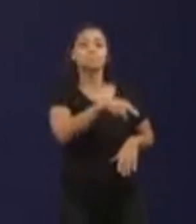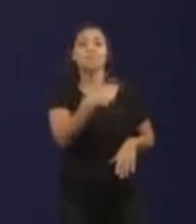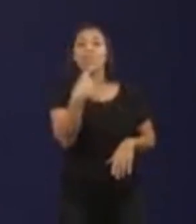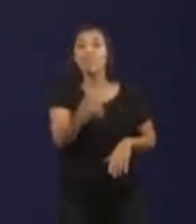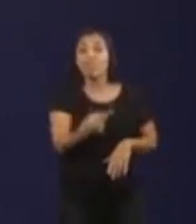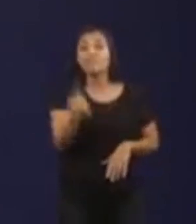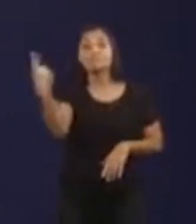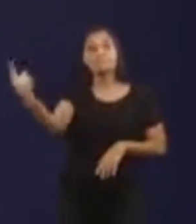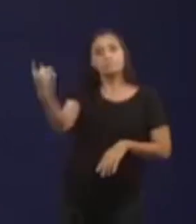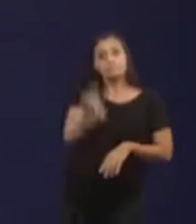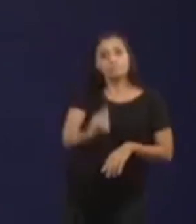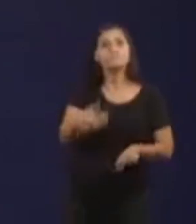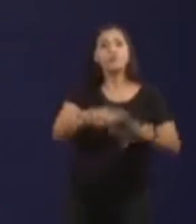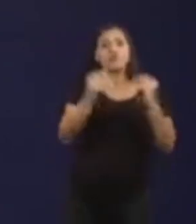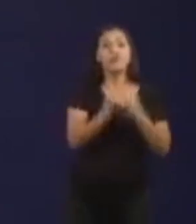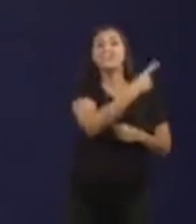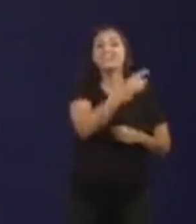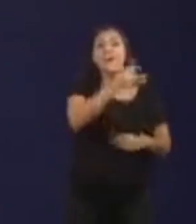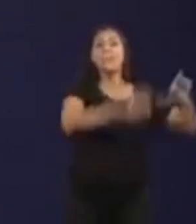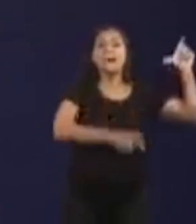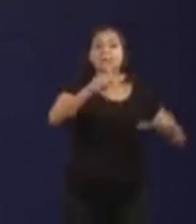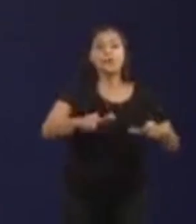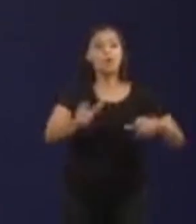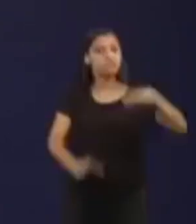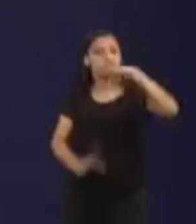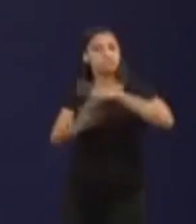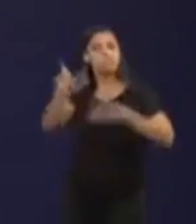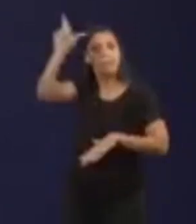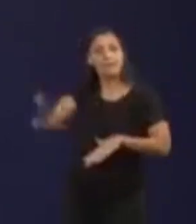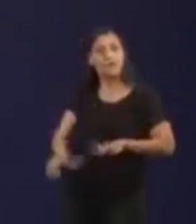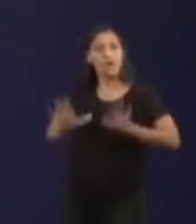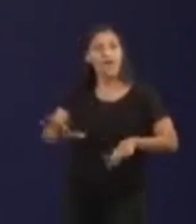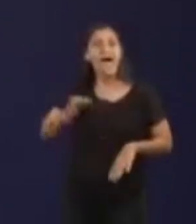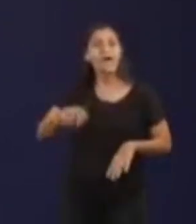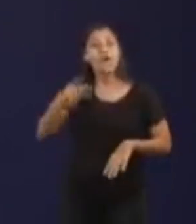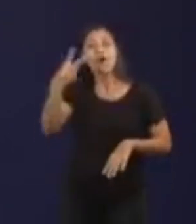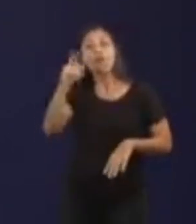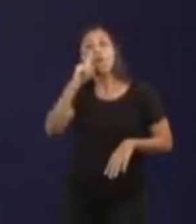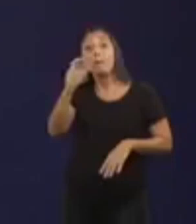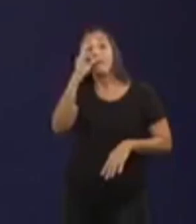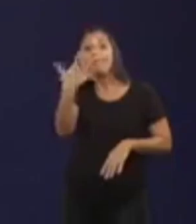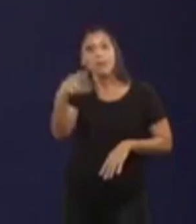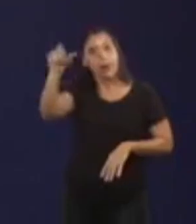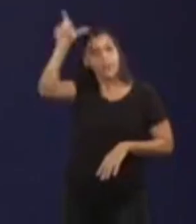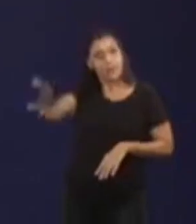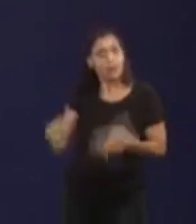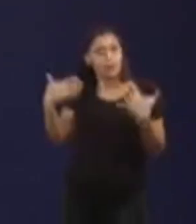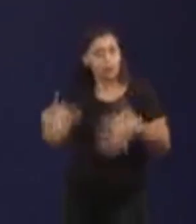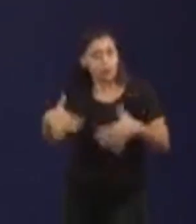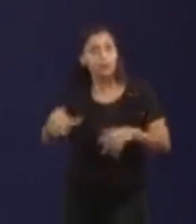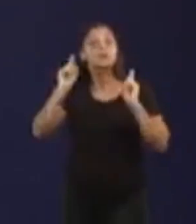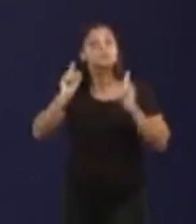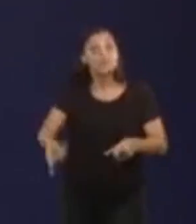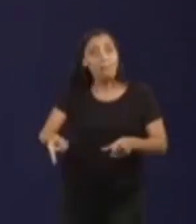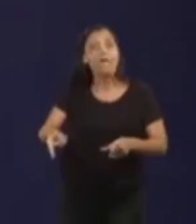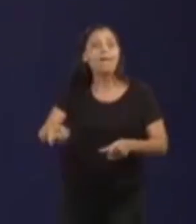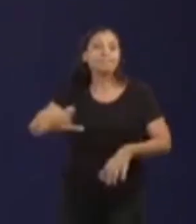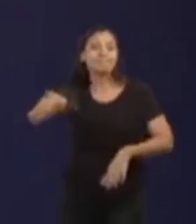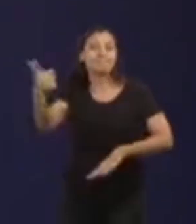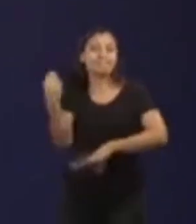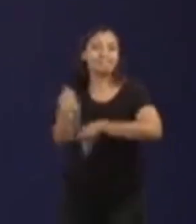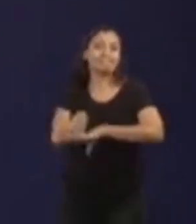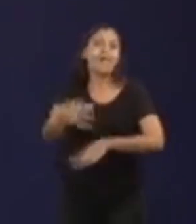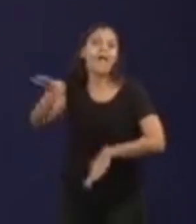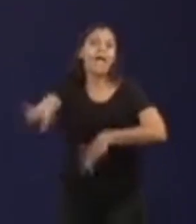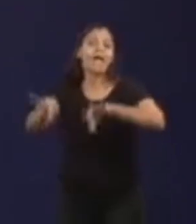100 personalidades más influyentes del 2024 entre otras cosas por haber ganado las elecciones para